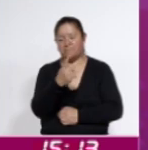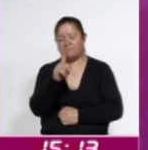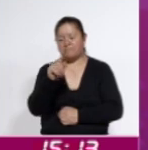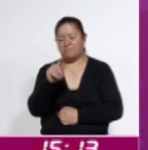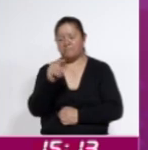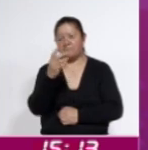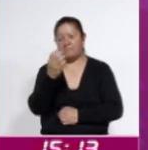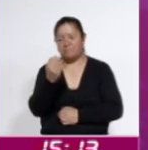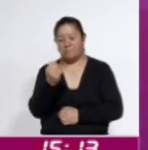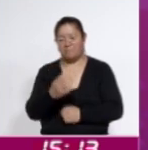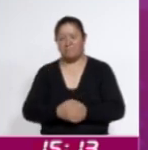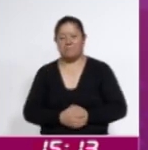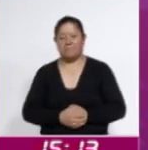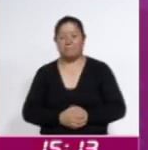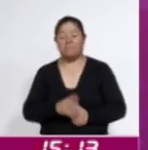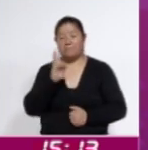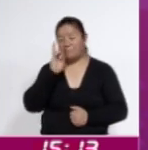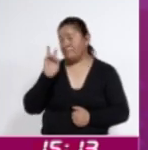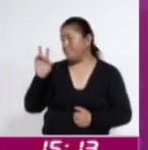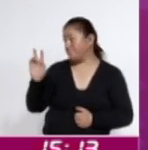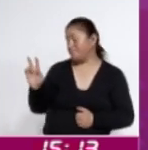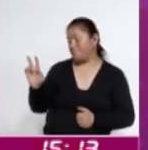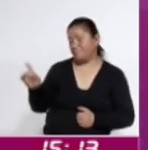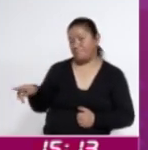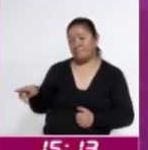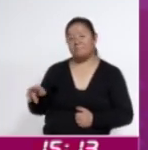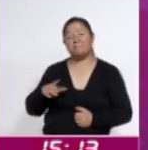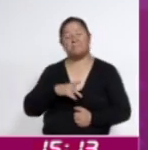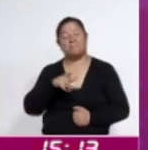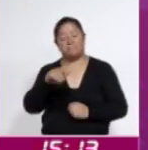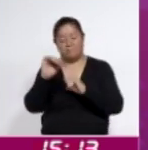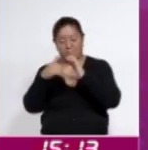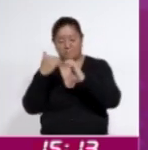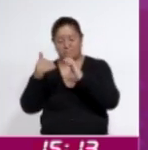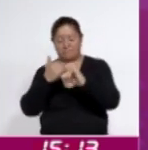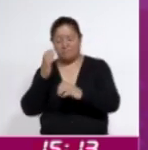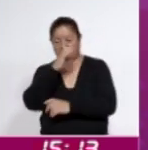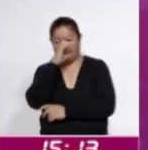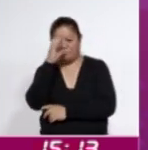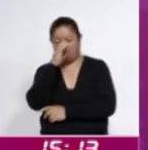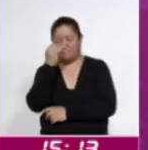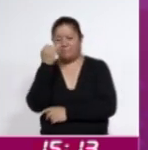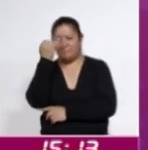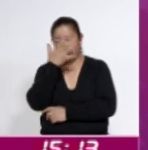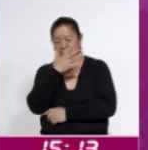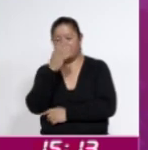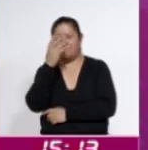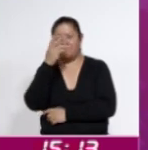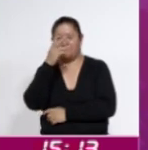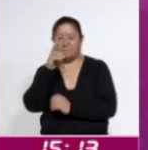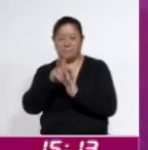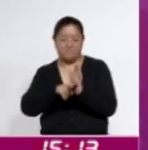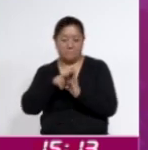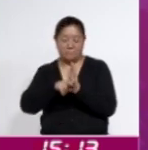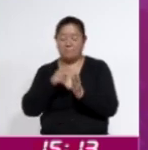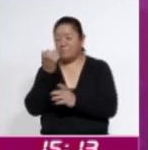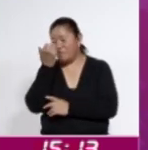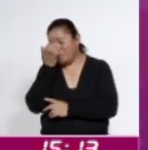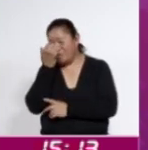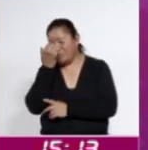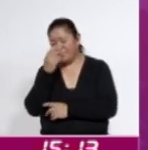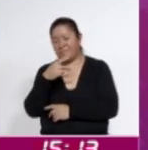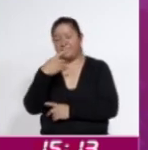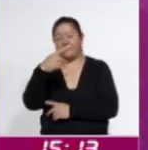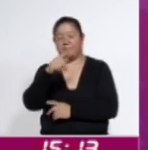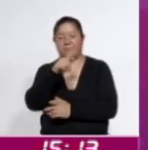246-137-0279, ahí lo tiene en su monitor, para que nos haga llegar fotos, videos, audios, lo que usted nos pueda compartir de cualquier lugar donde usted